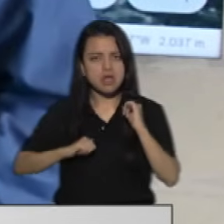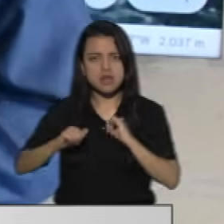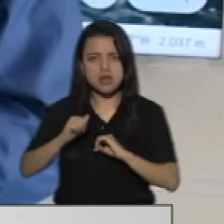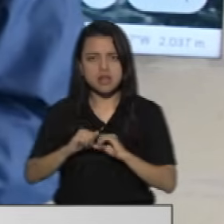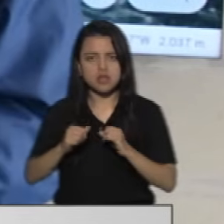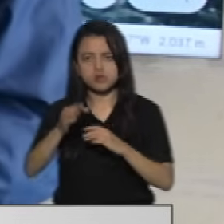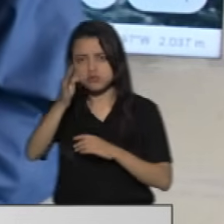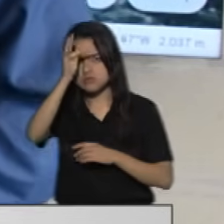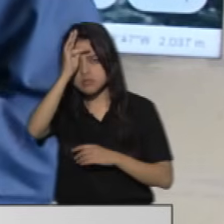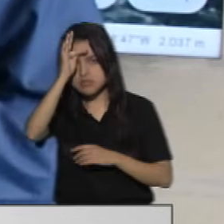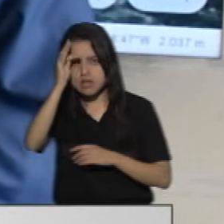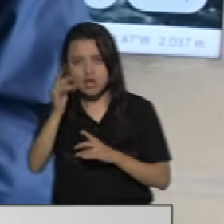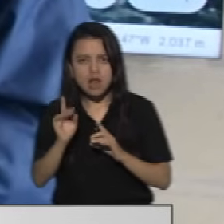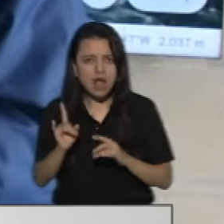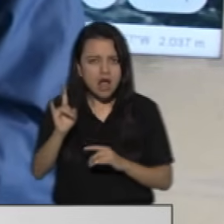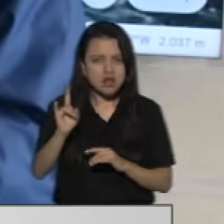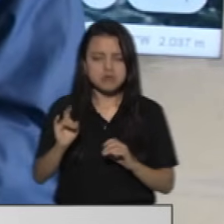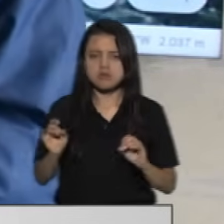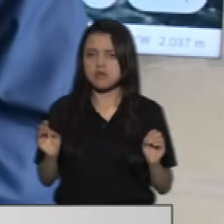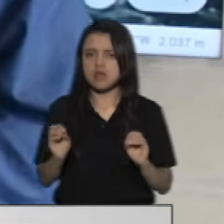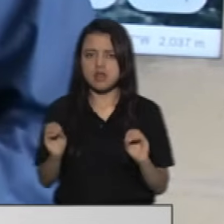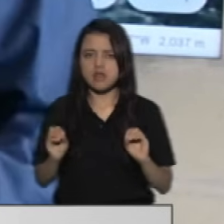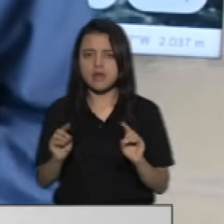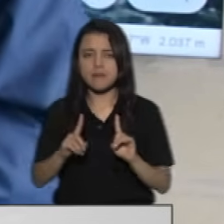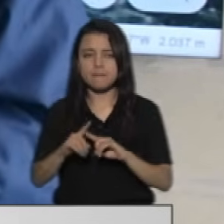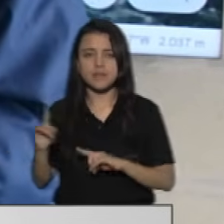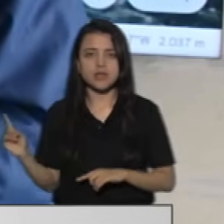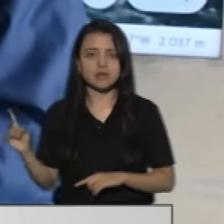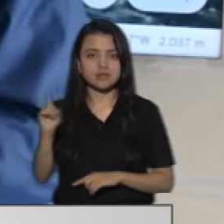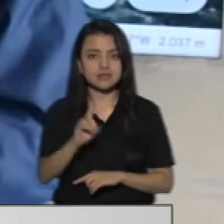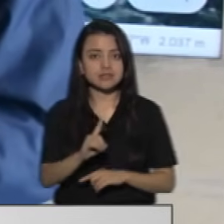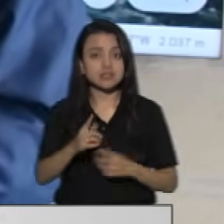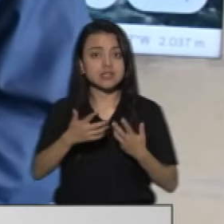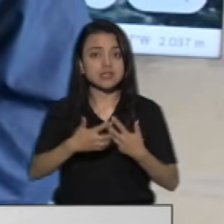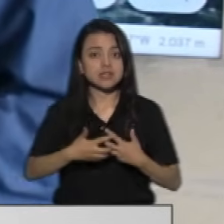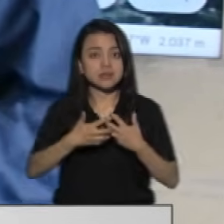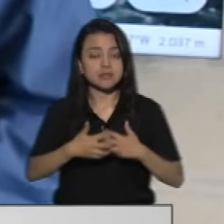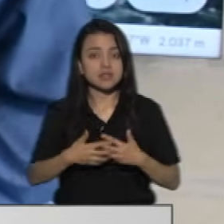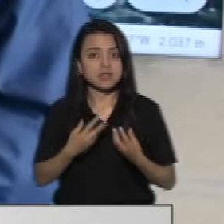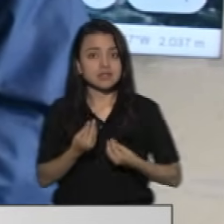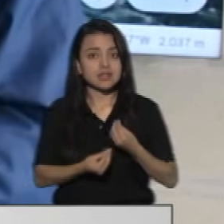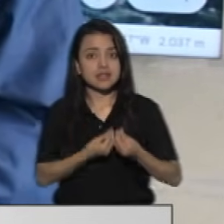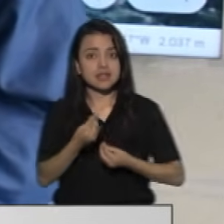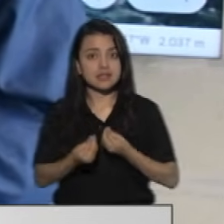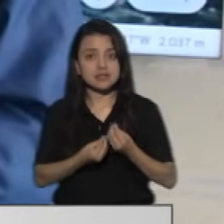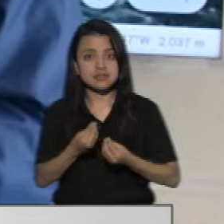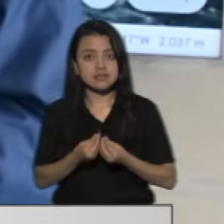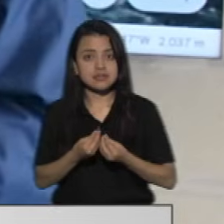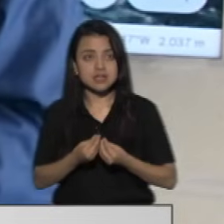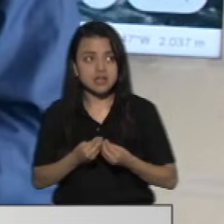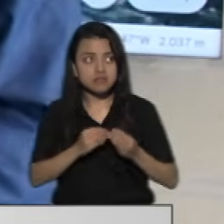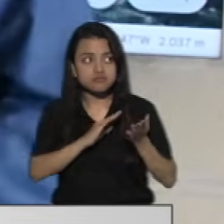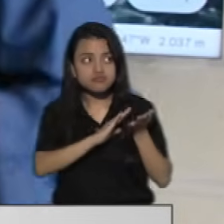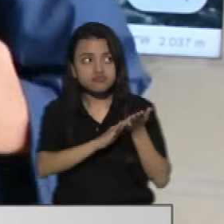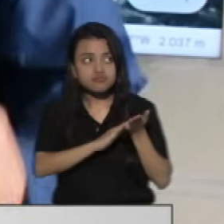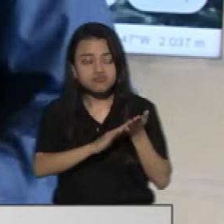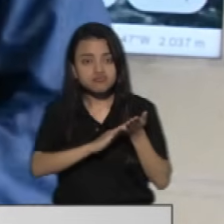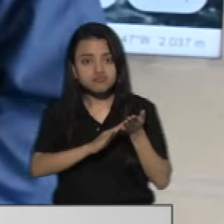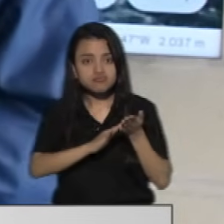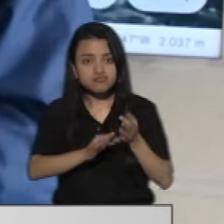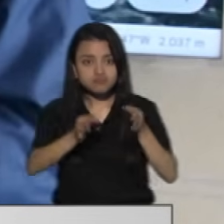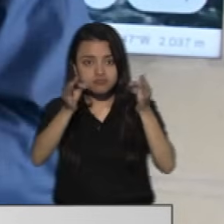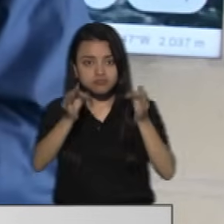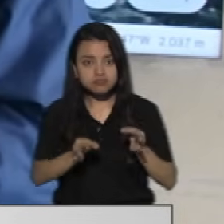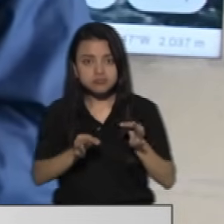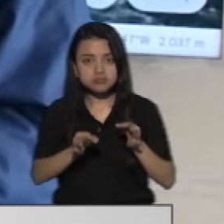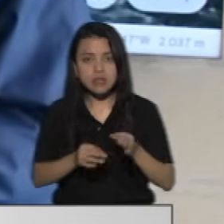personas hospitalizadas. Se hace presencia de la empresa TGI para verificar si es seguro el retorno de las familias a su